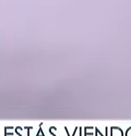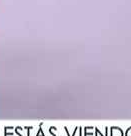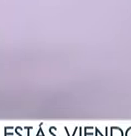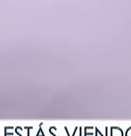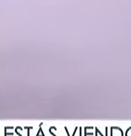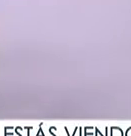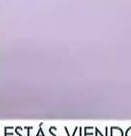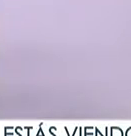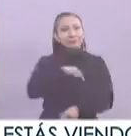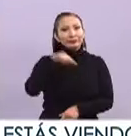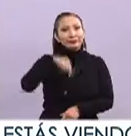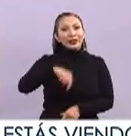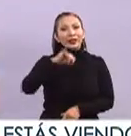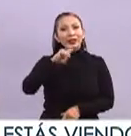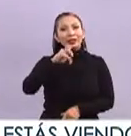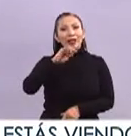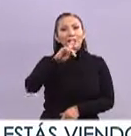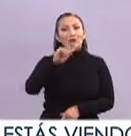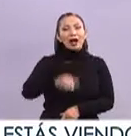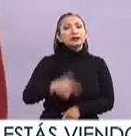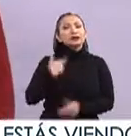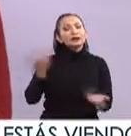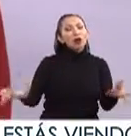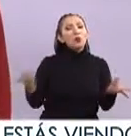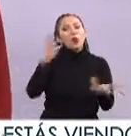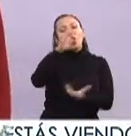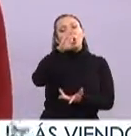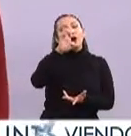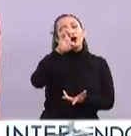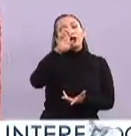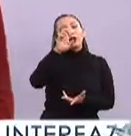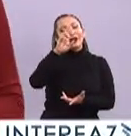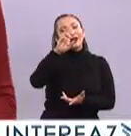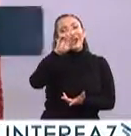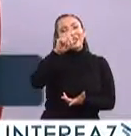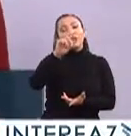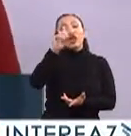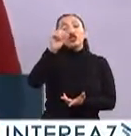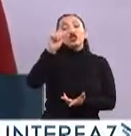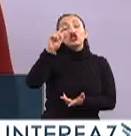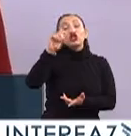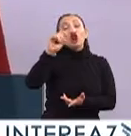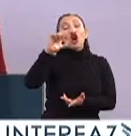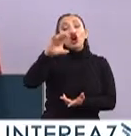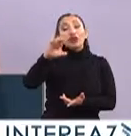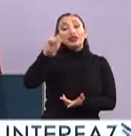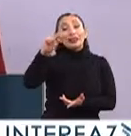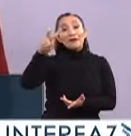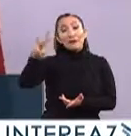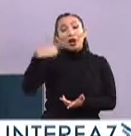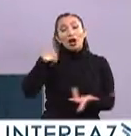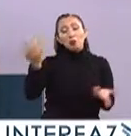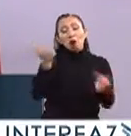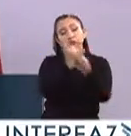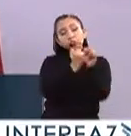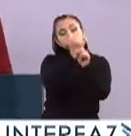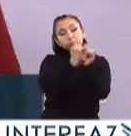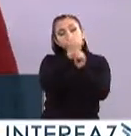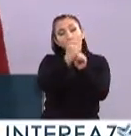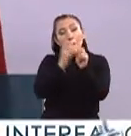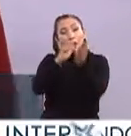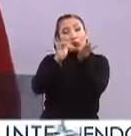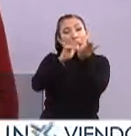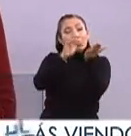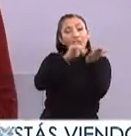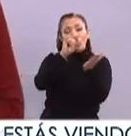Gracias por seguir con nosotros en Interfaz. Y bueno, la red DocTV impulsa un concurso de documentales para televisión y por México